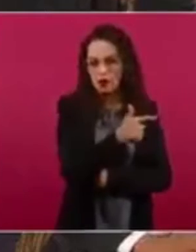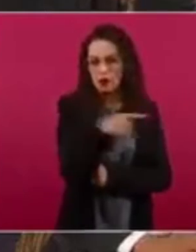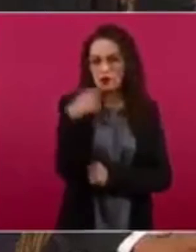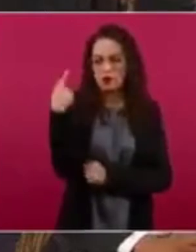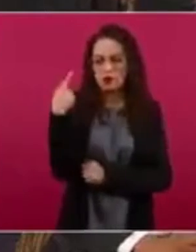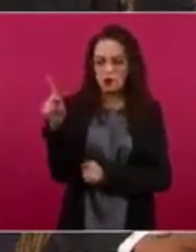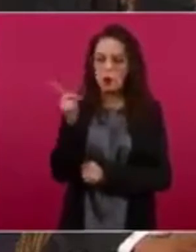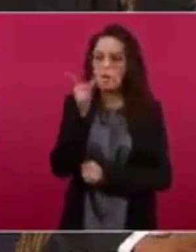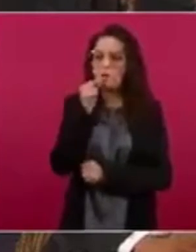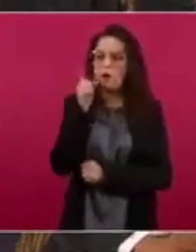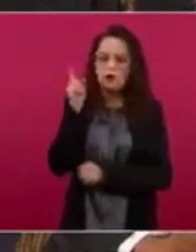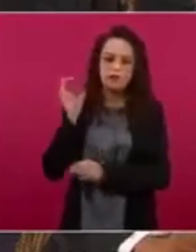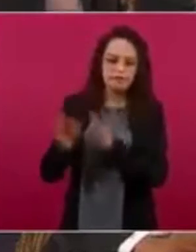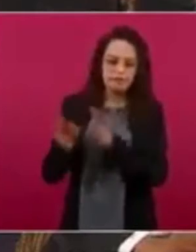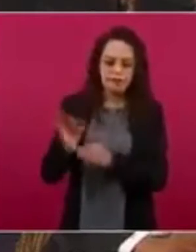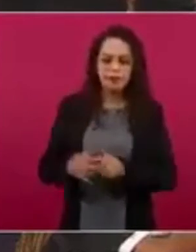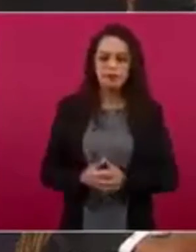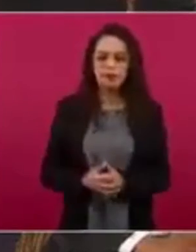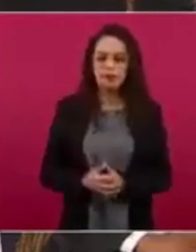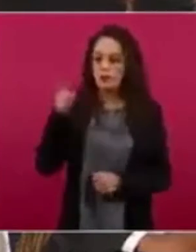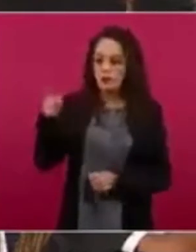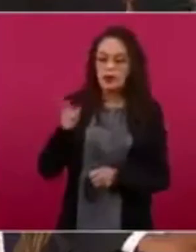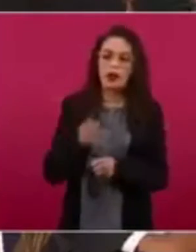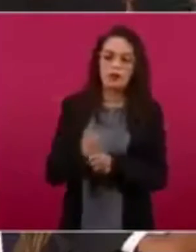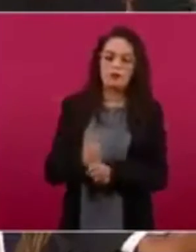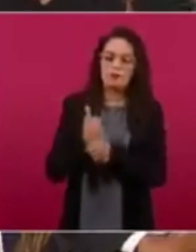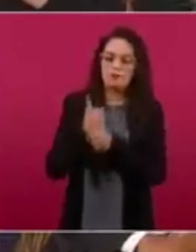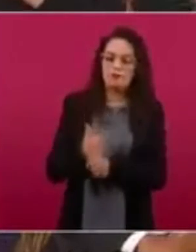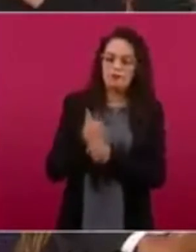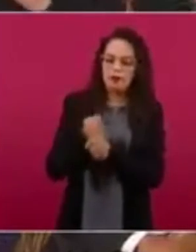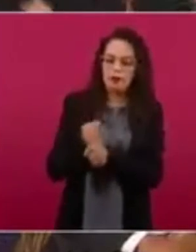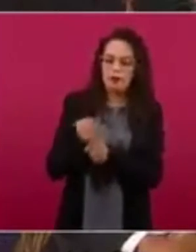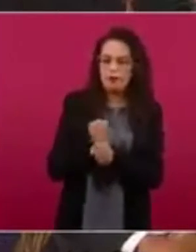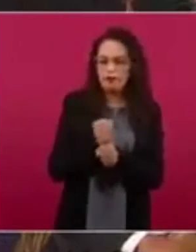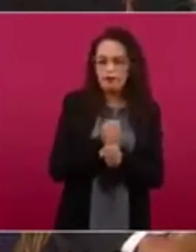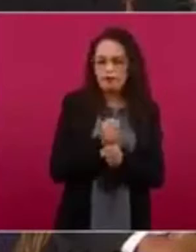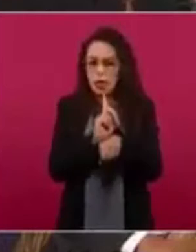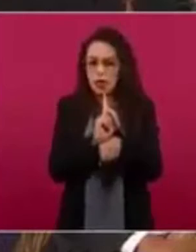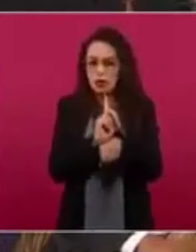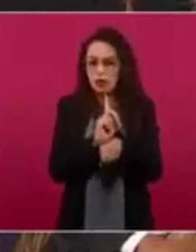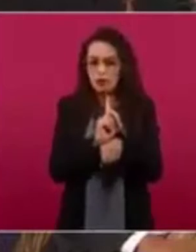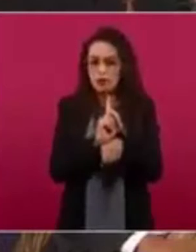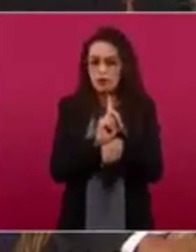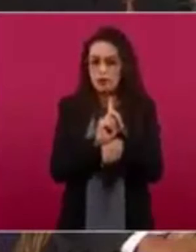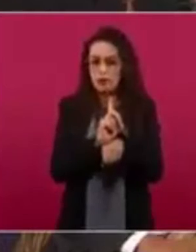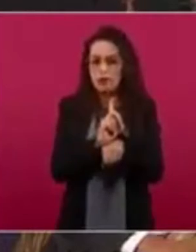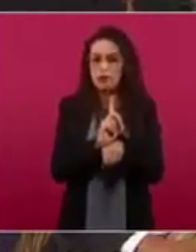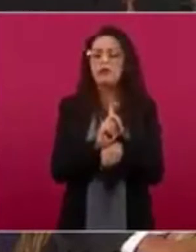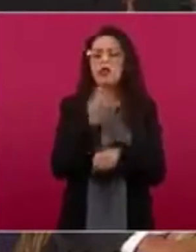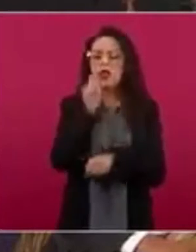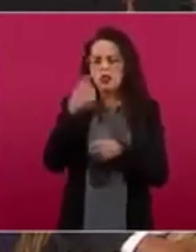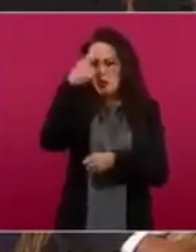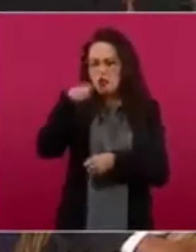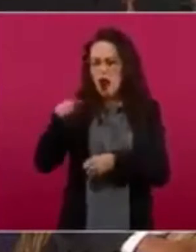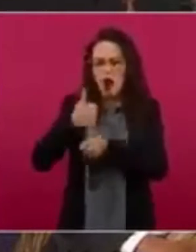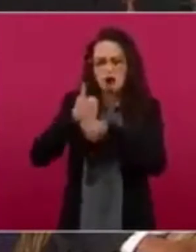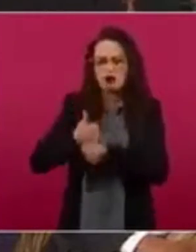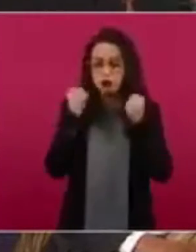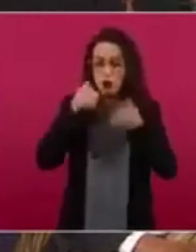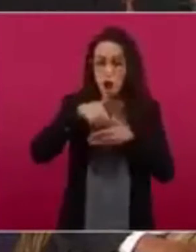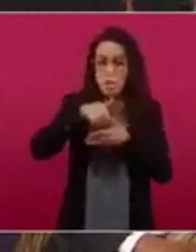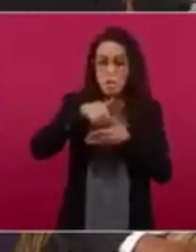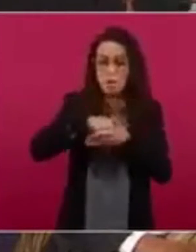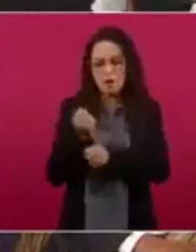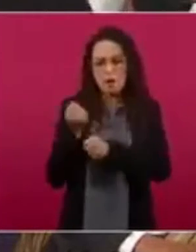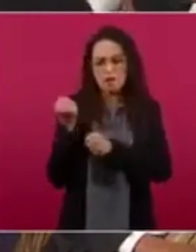El periodista fue torturado durante 3 días, solo por mencionar la tortura más leve. Le ponían una bolsa en la cabeza y con un